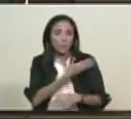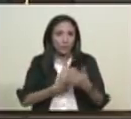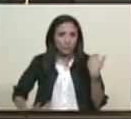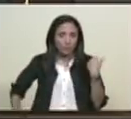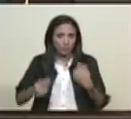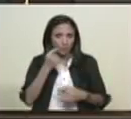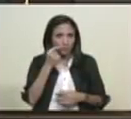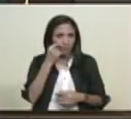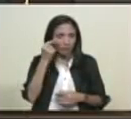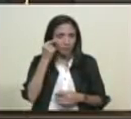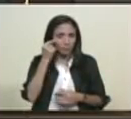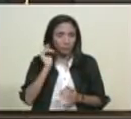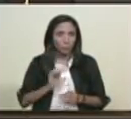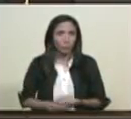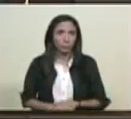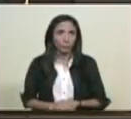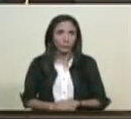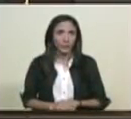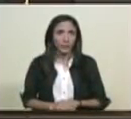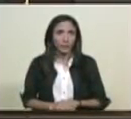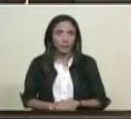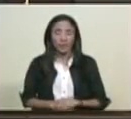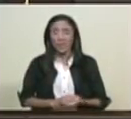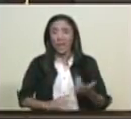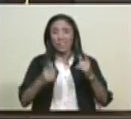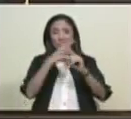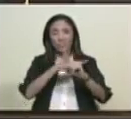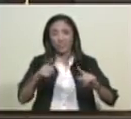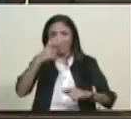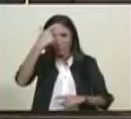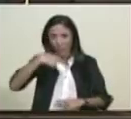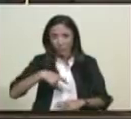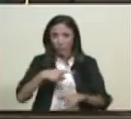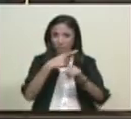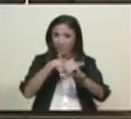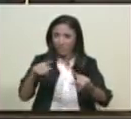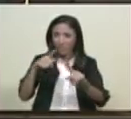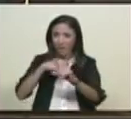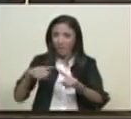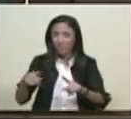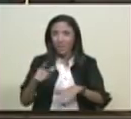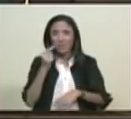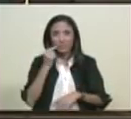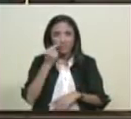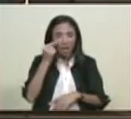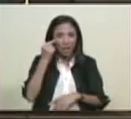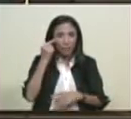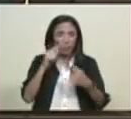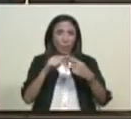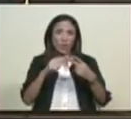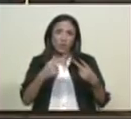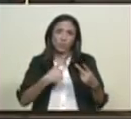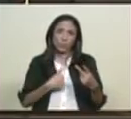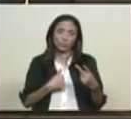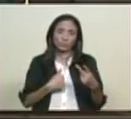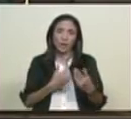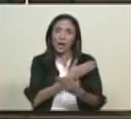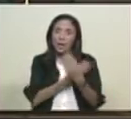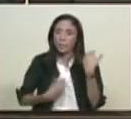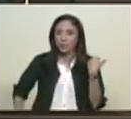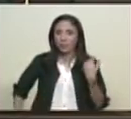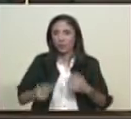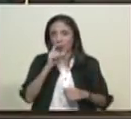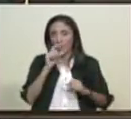Si hay dos seres humanos sobre la tierra totalmente diferentes en todos los aspectos de la vida, de la procedencia histórica